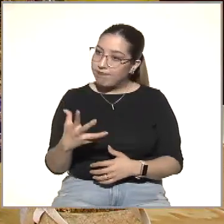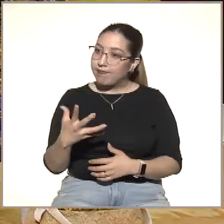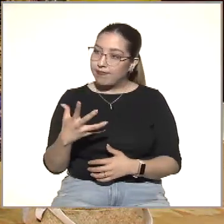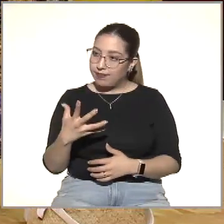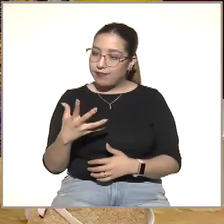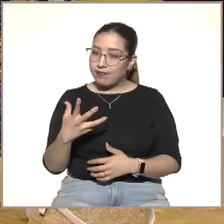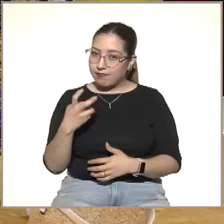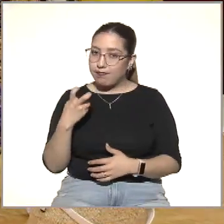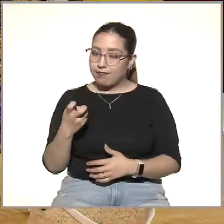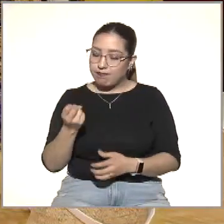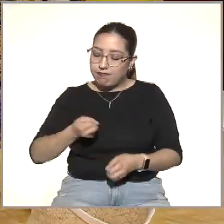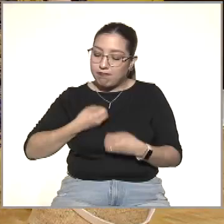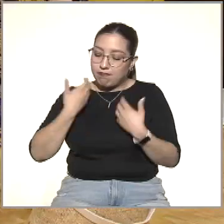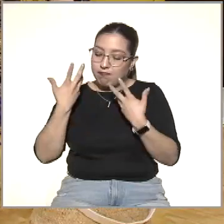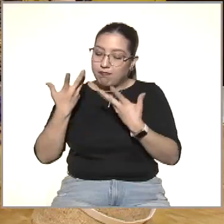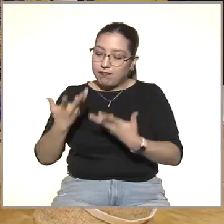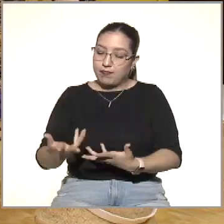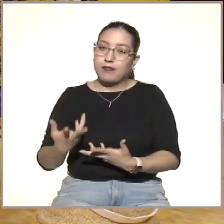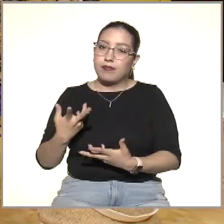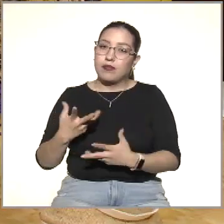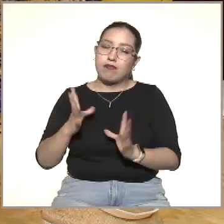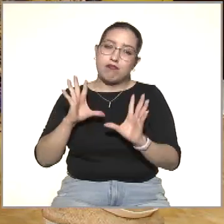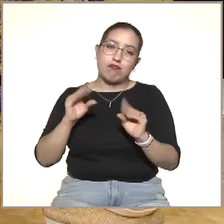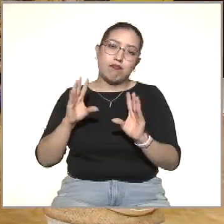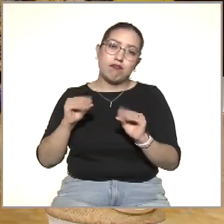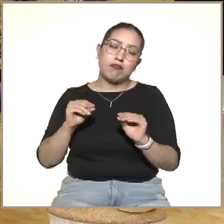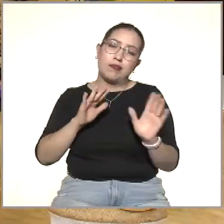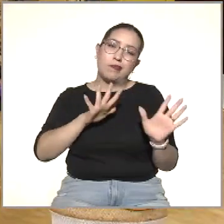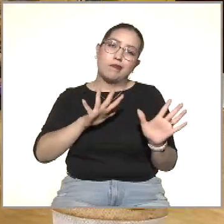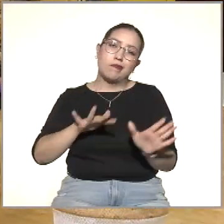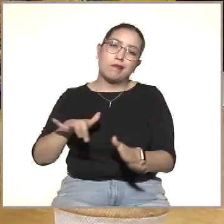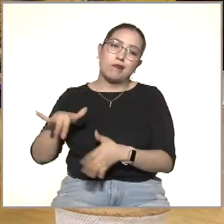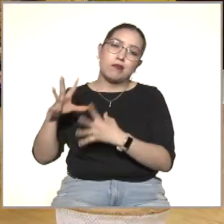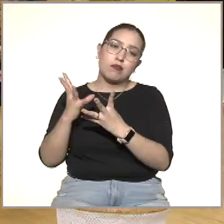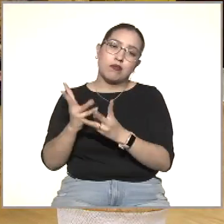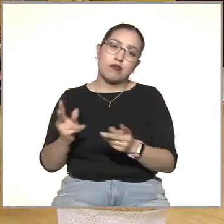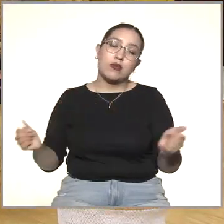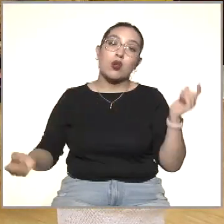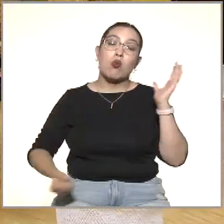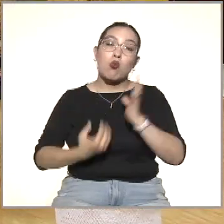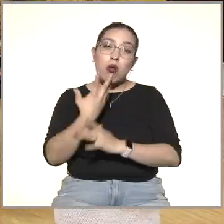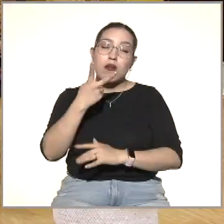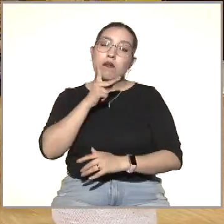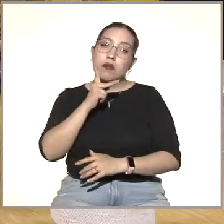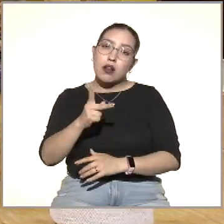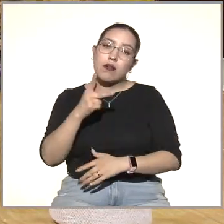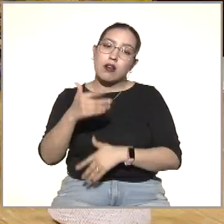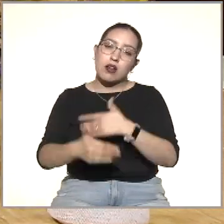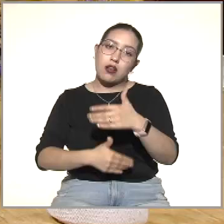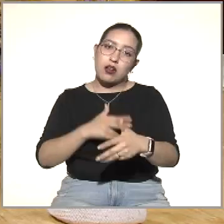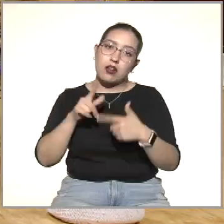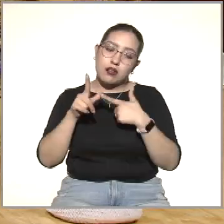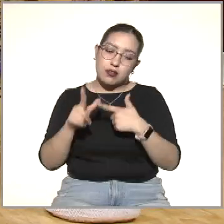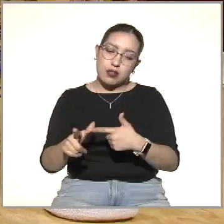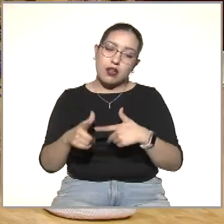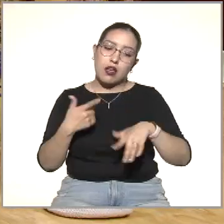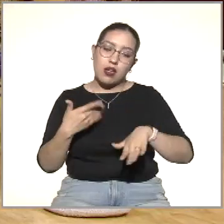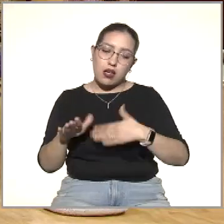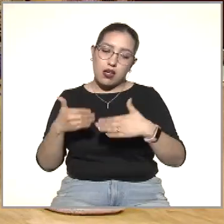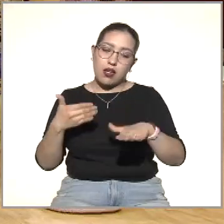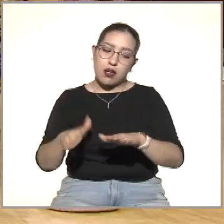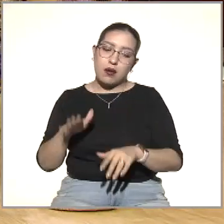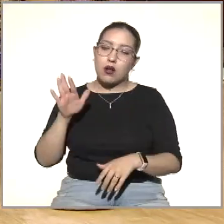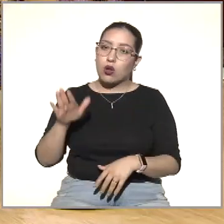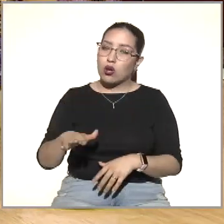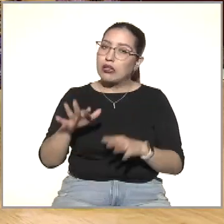entonces despedirlas, deshacernos de ella y adoptar nuevas palabras para seguir caminando. Oye, Val, ahorita que dijiste esto me parece muy importante